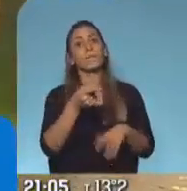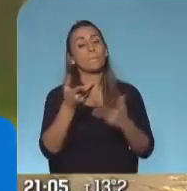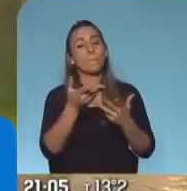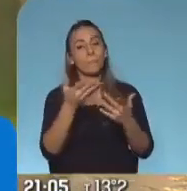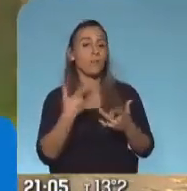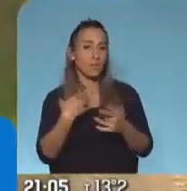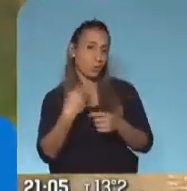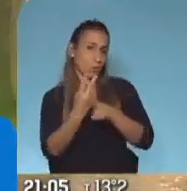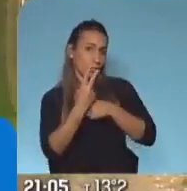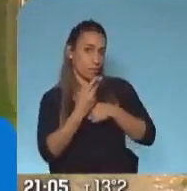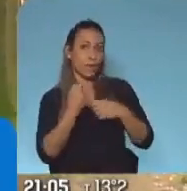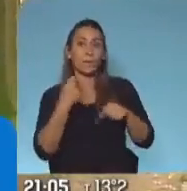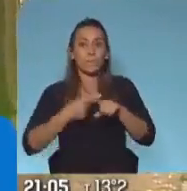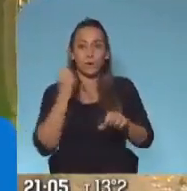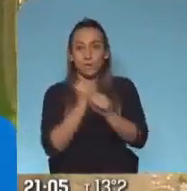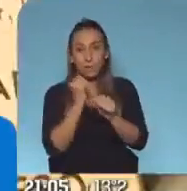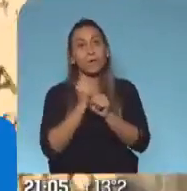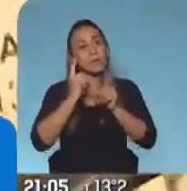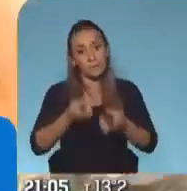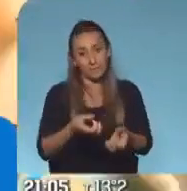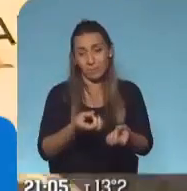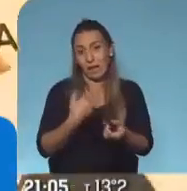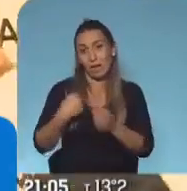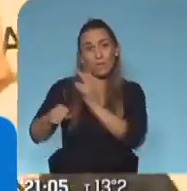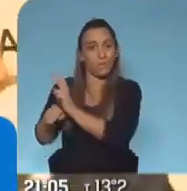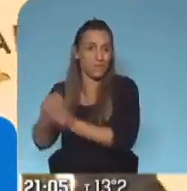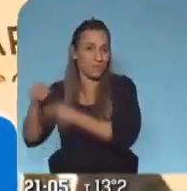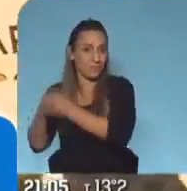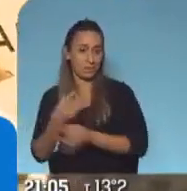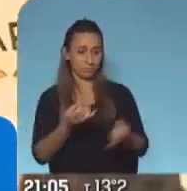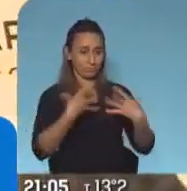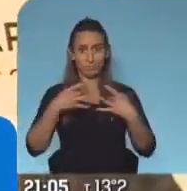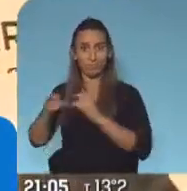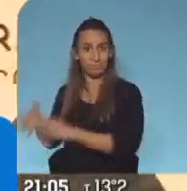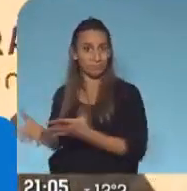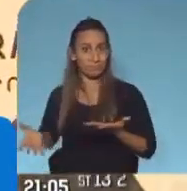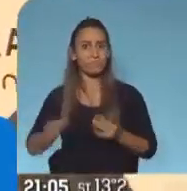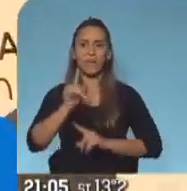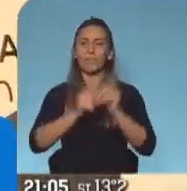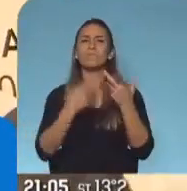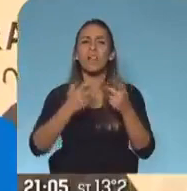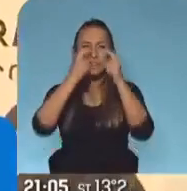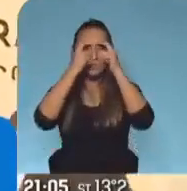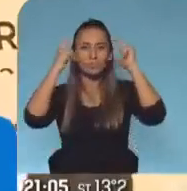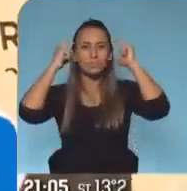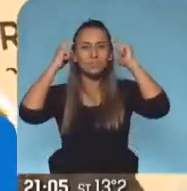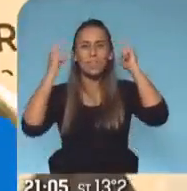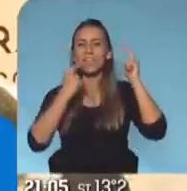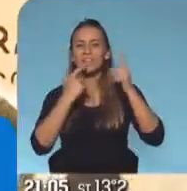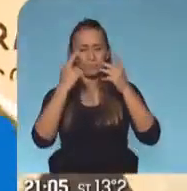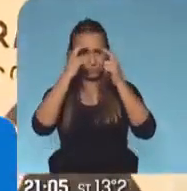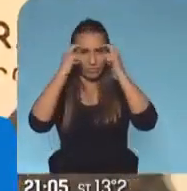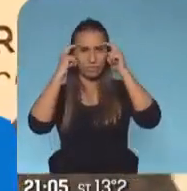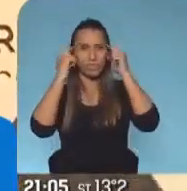El trabajo, aparte, cuidar a la familia también. A muchos les molestan por las antiparras porque dicen